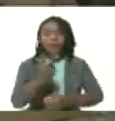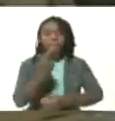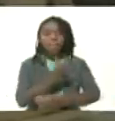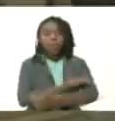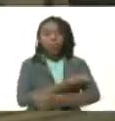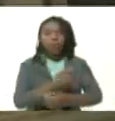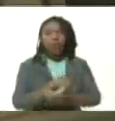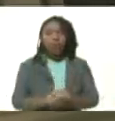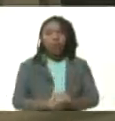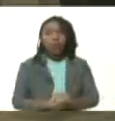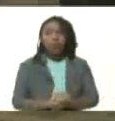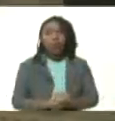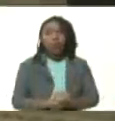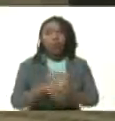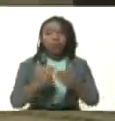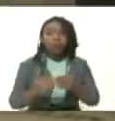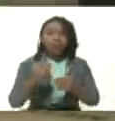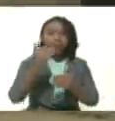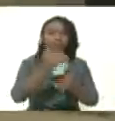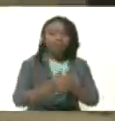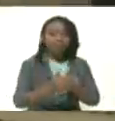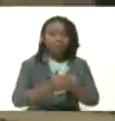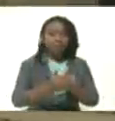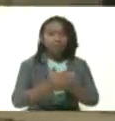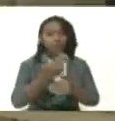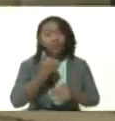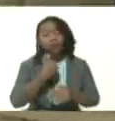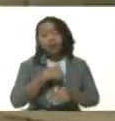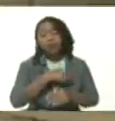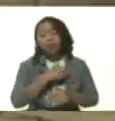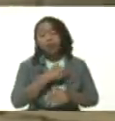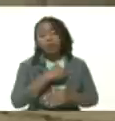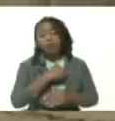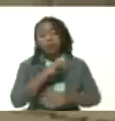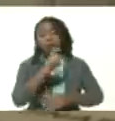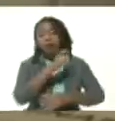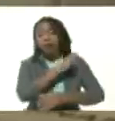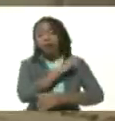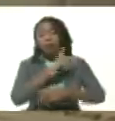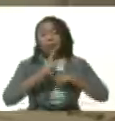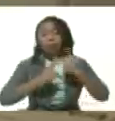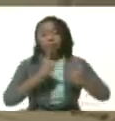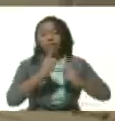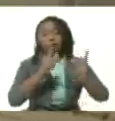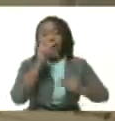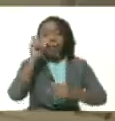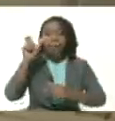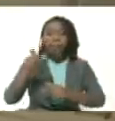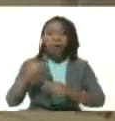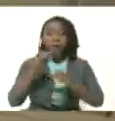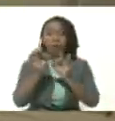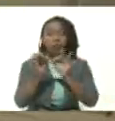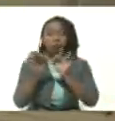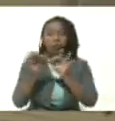inyectable. Posteriormente, bueno, nuestro gerente de producción, Luis Di Pelino, va a